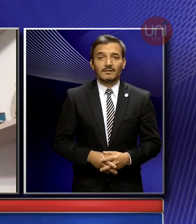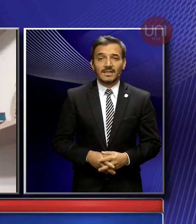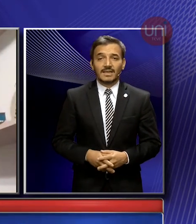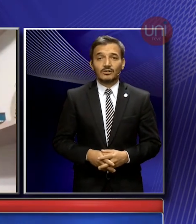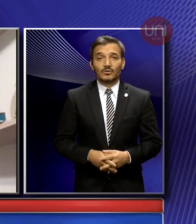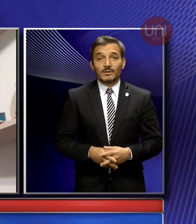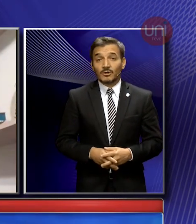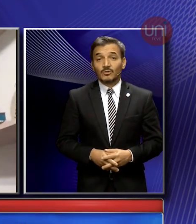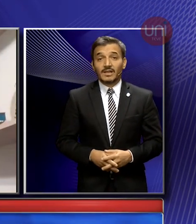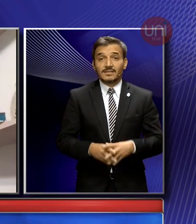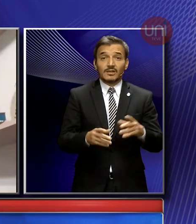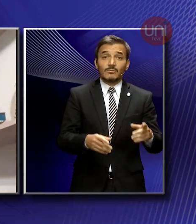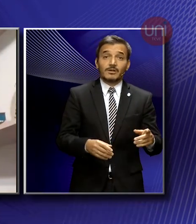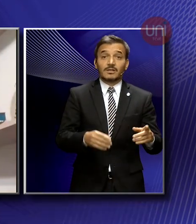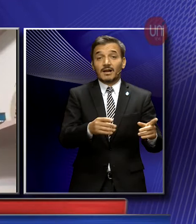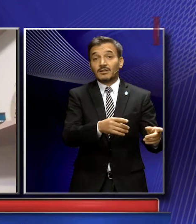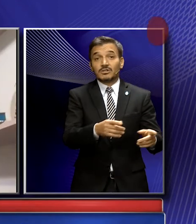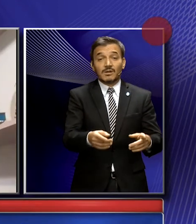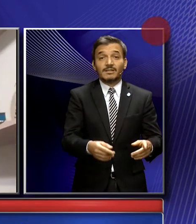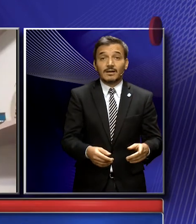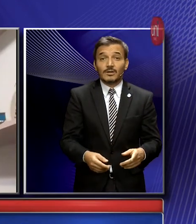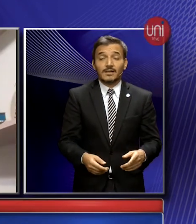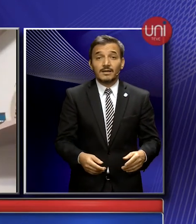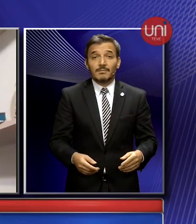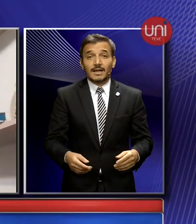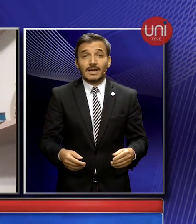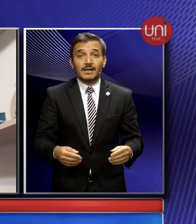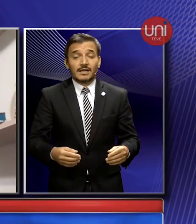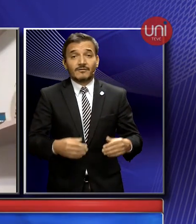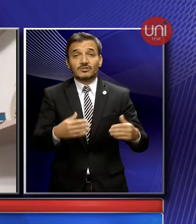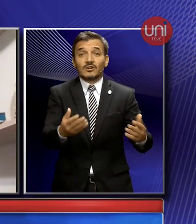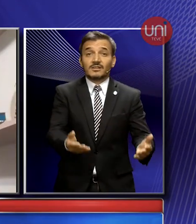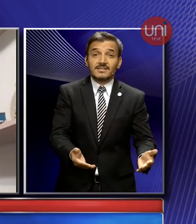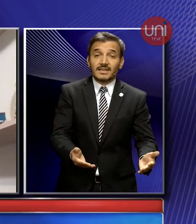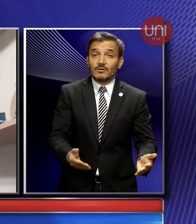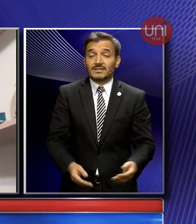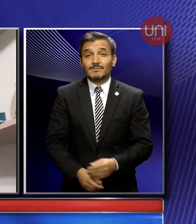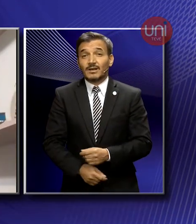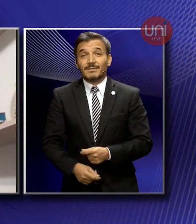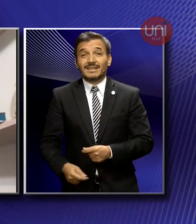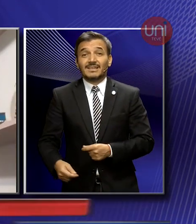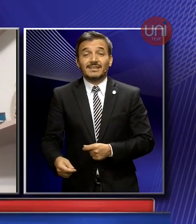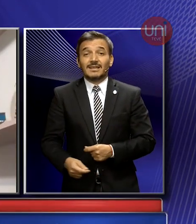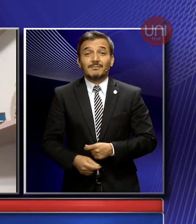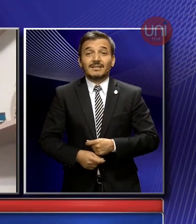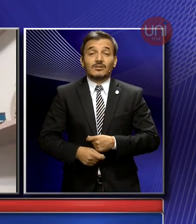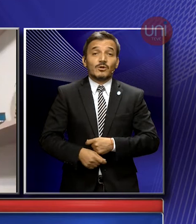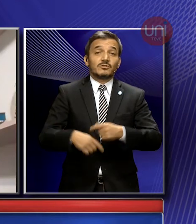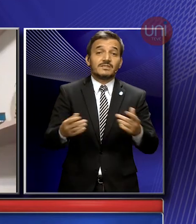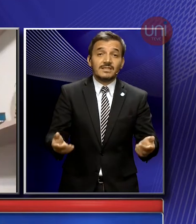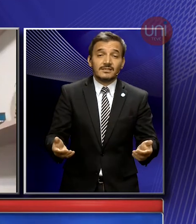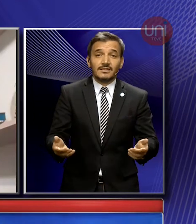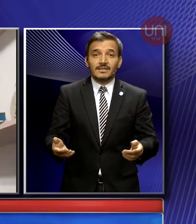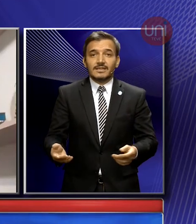Una barbaridad que esto ocurra. Pero ocurre. Ahí están los bomberos trabajando seguramente ahora para reforzar lo que necesitan en el cuartel, porque la plata que le mandan no